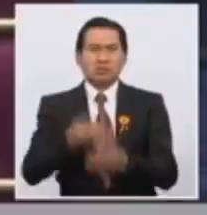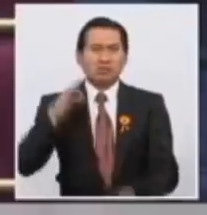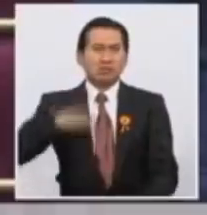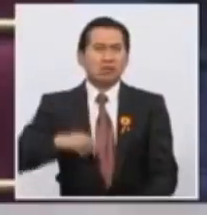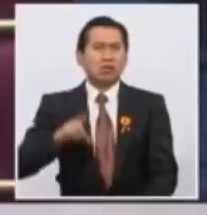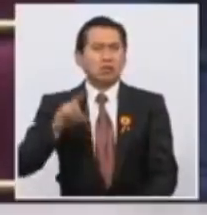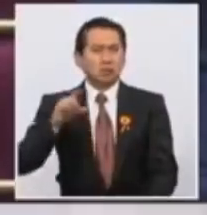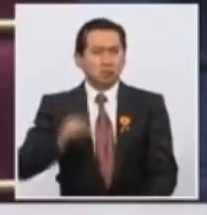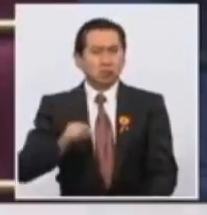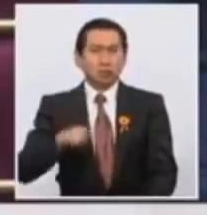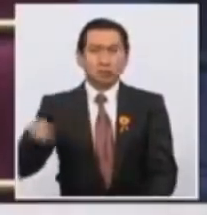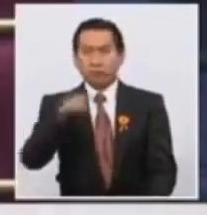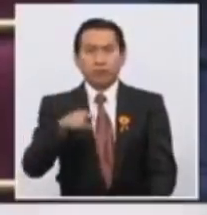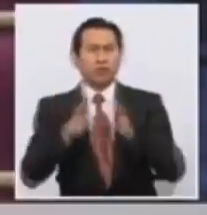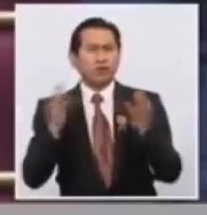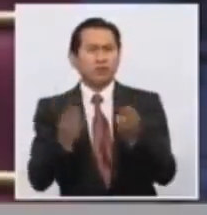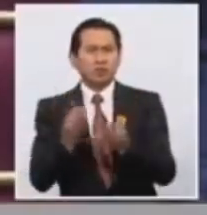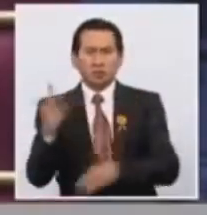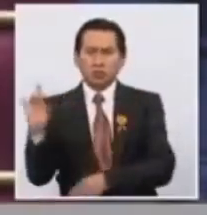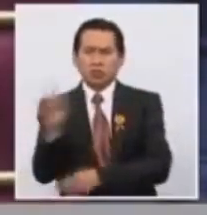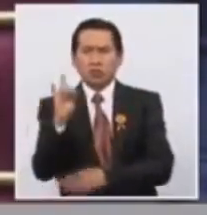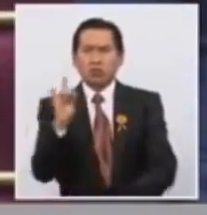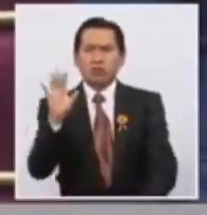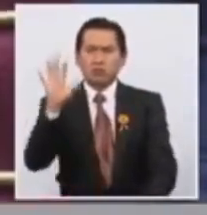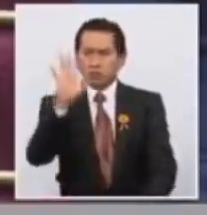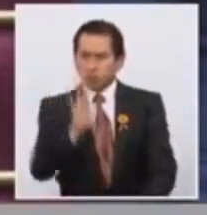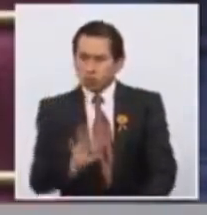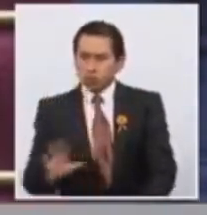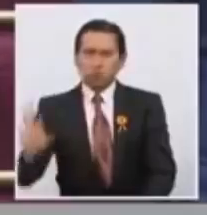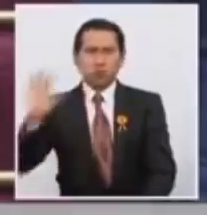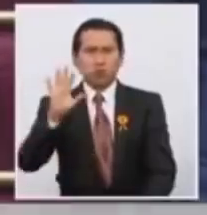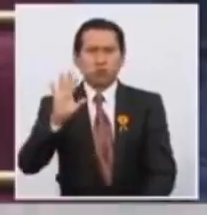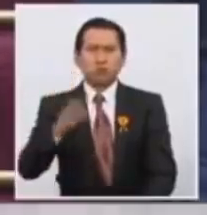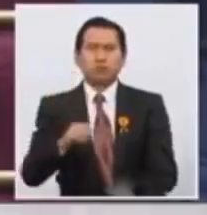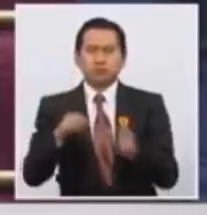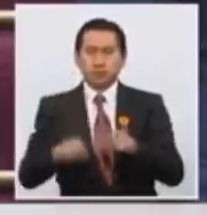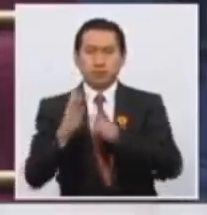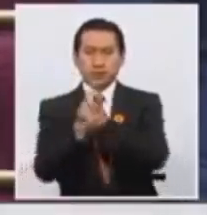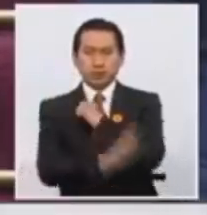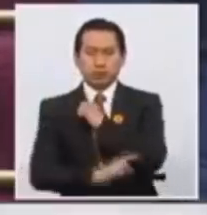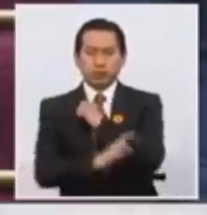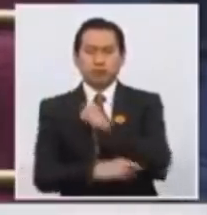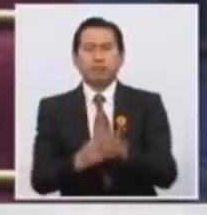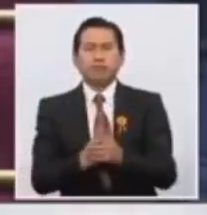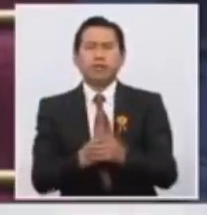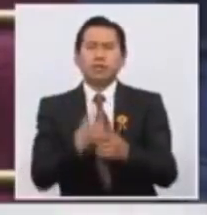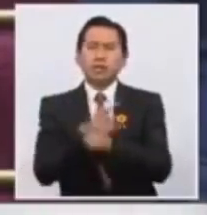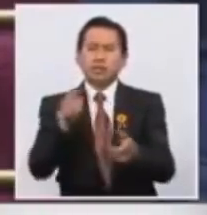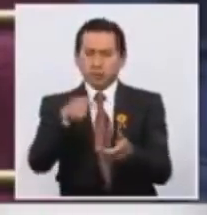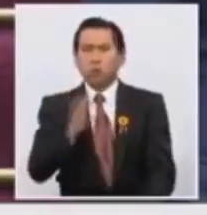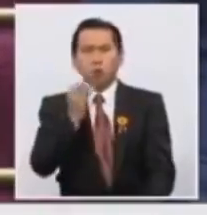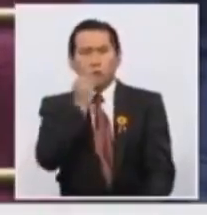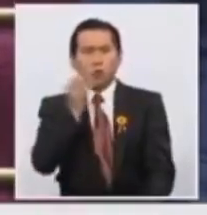ha golpeado a los más pobres de oriente a occidente de la república liberen ese